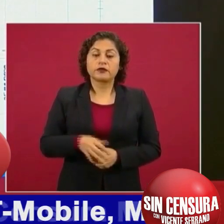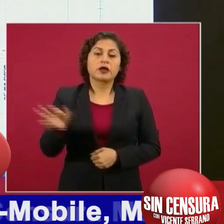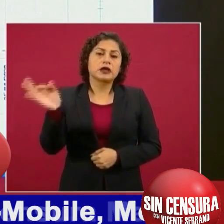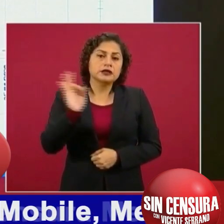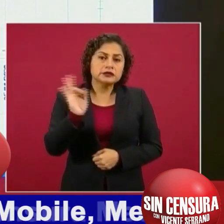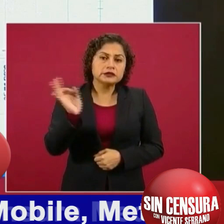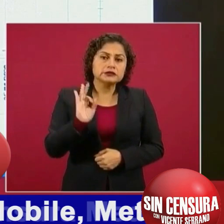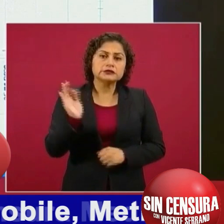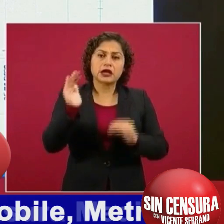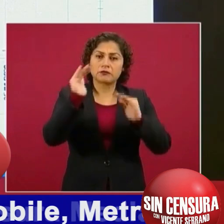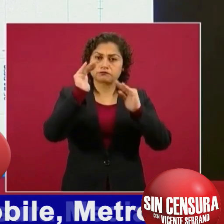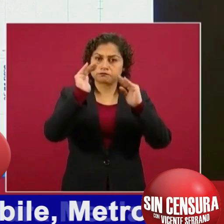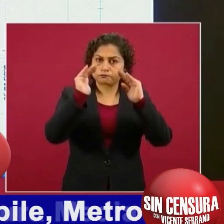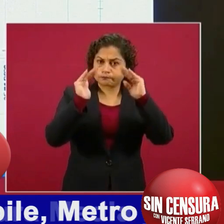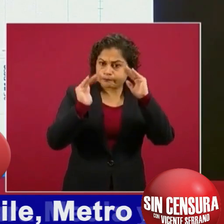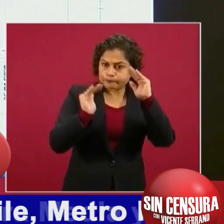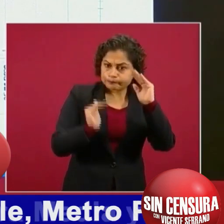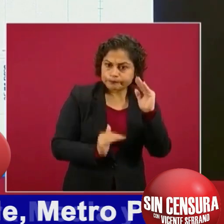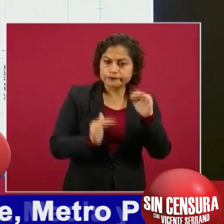bajarla,